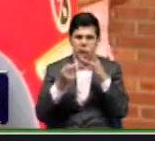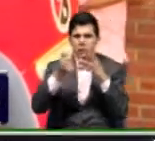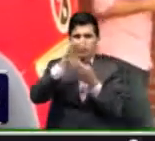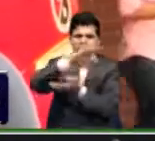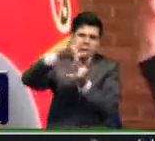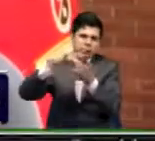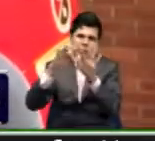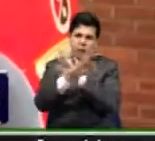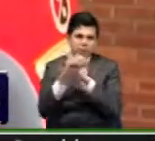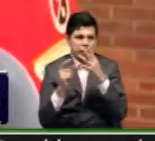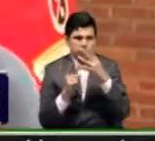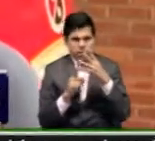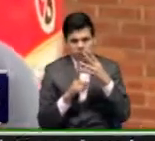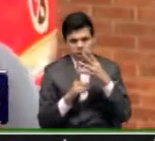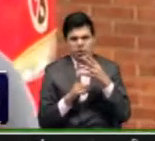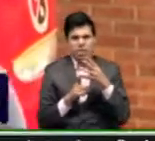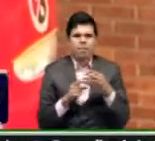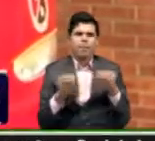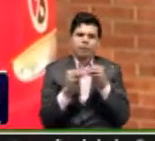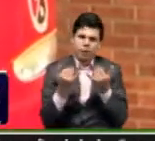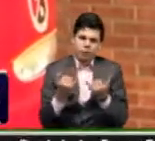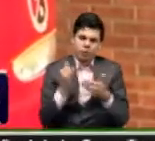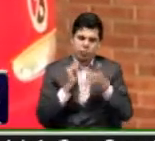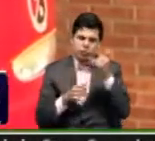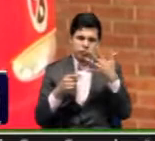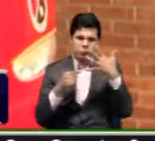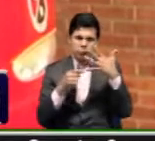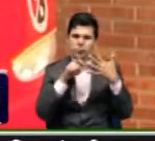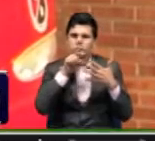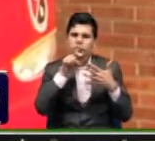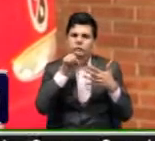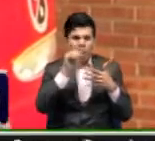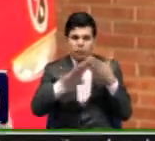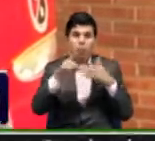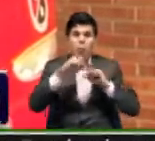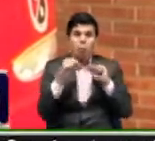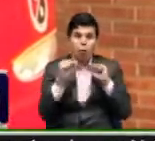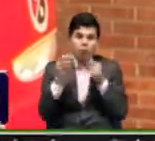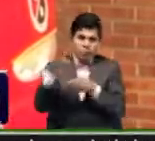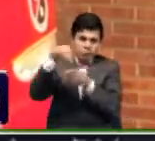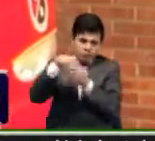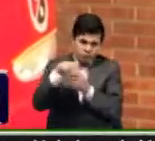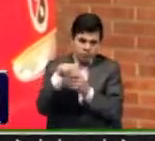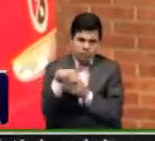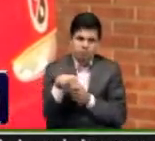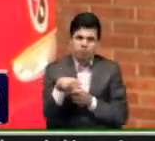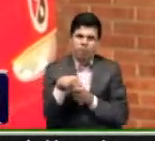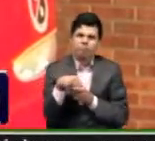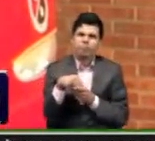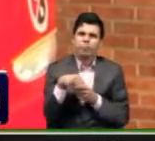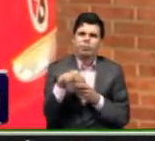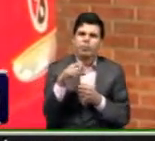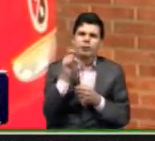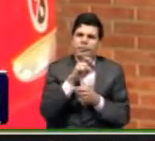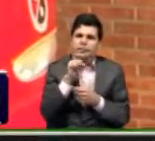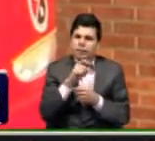se dio al final y ya de último volví a Bogotá, estuve con Santa Fe